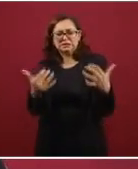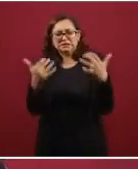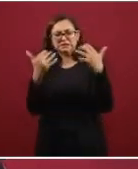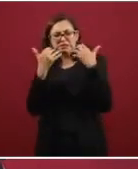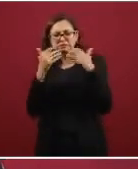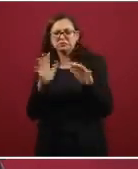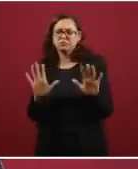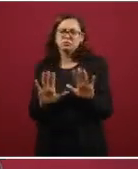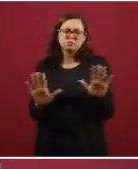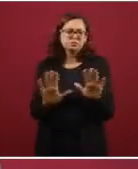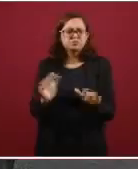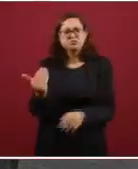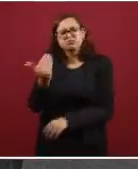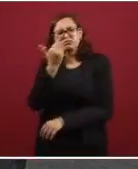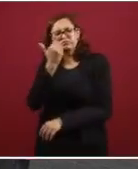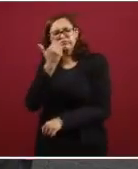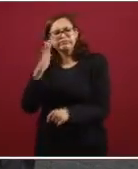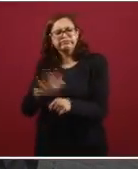sino de comer bien,